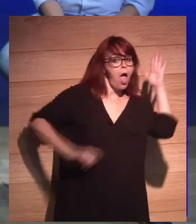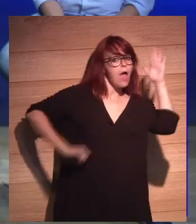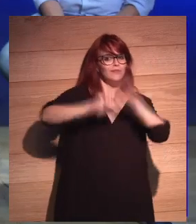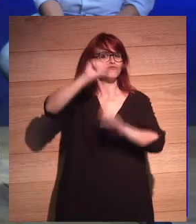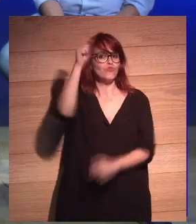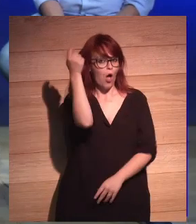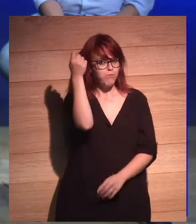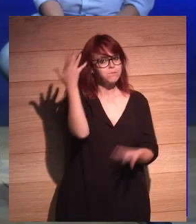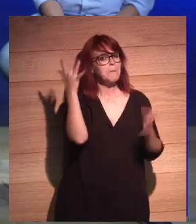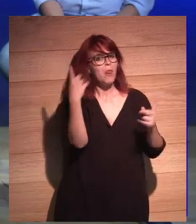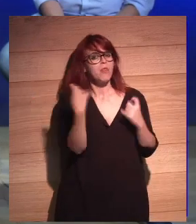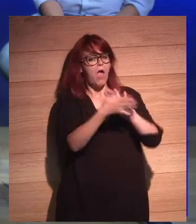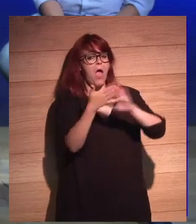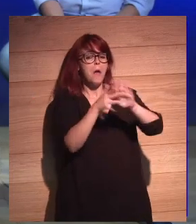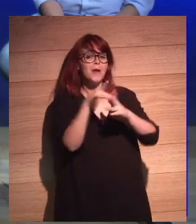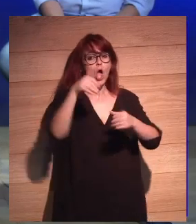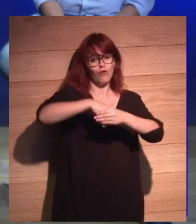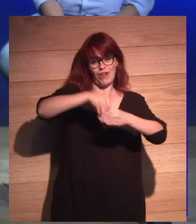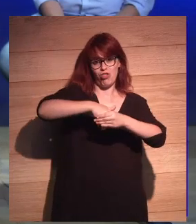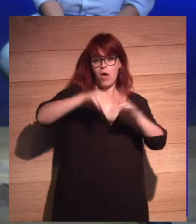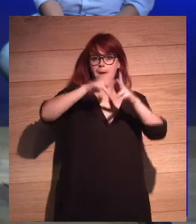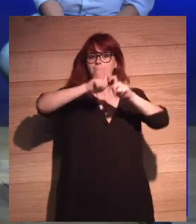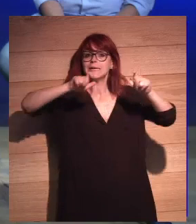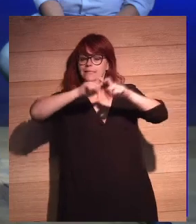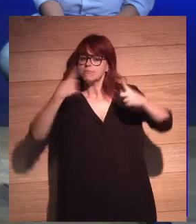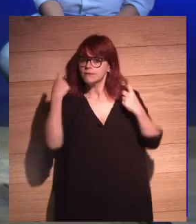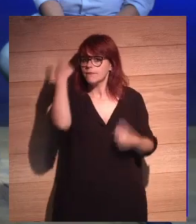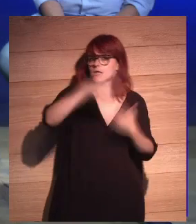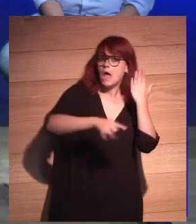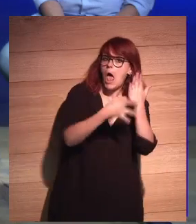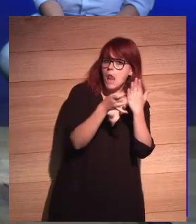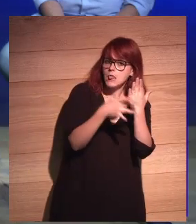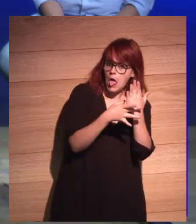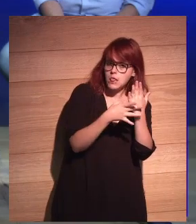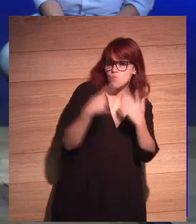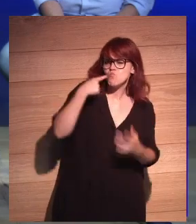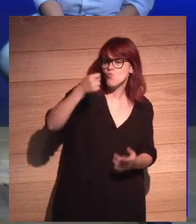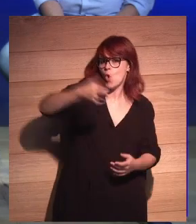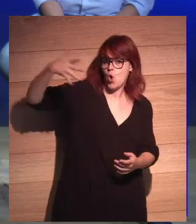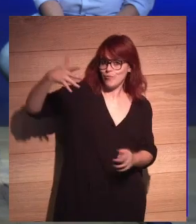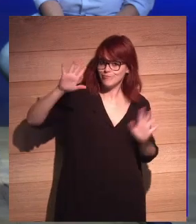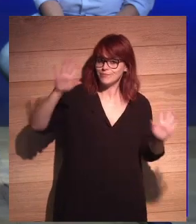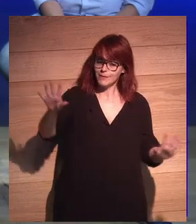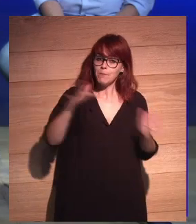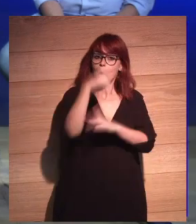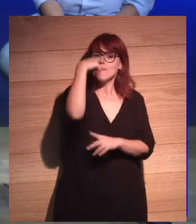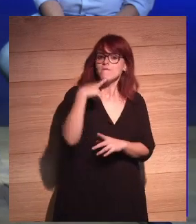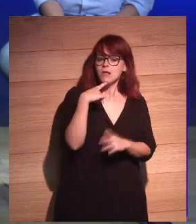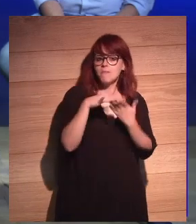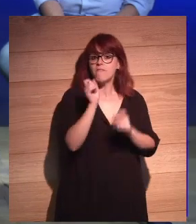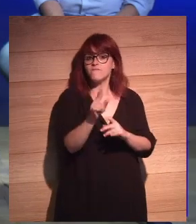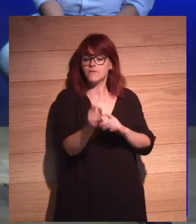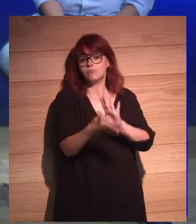Y las empresas de contenido saben perfectamente que hacer un contenido de calidad es muy caro. Porque el perfil, cuando vas